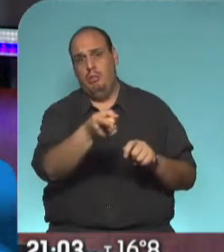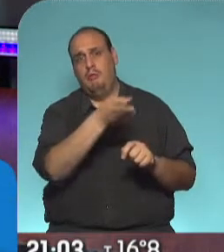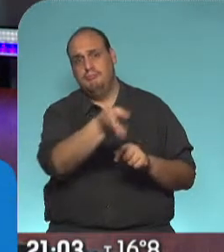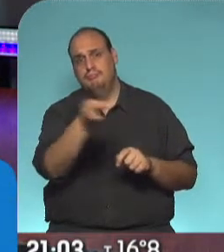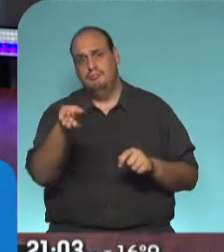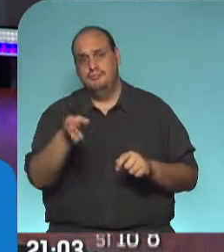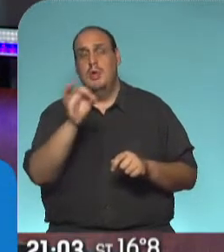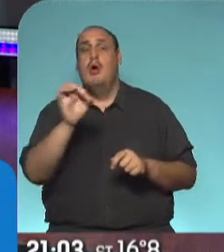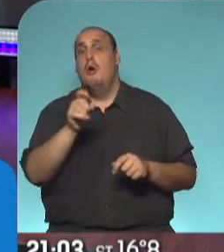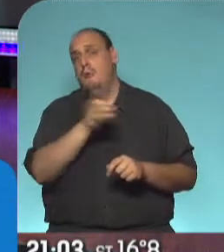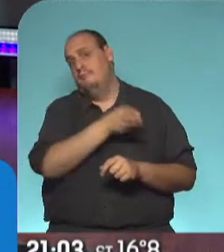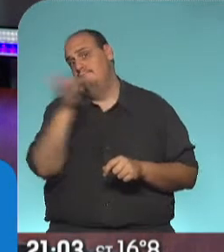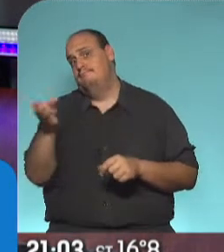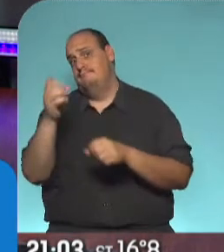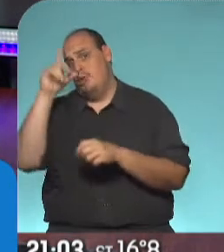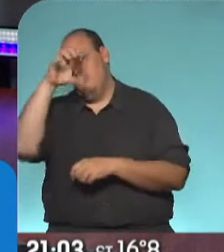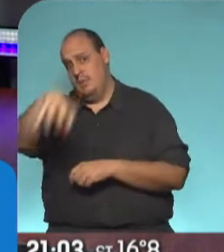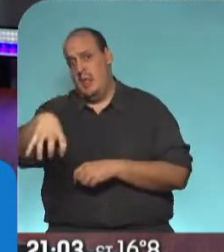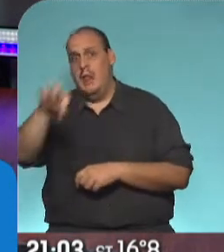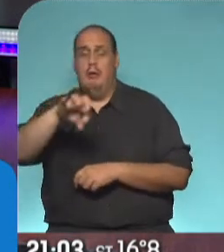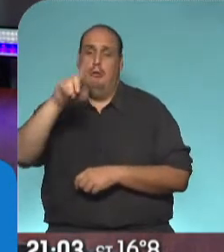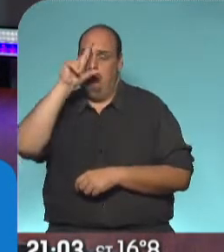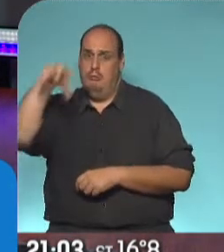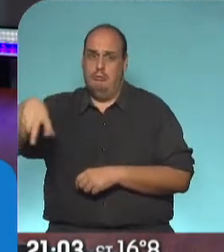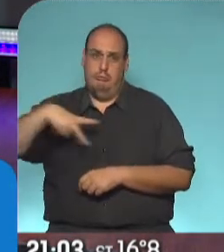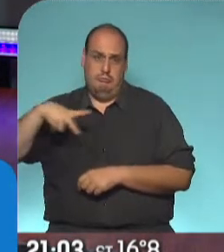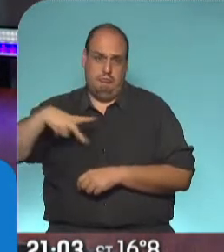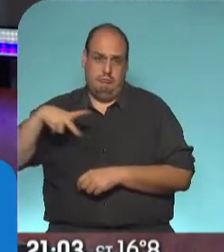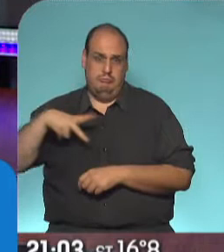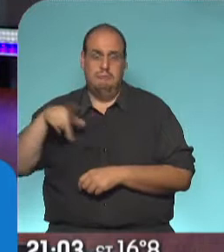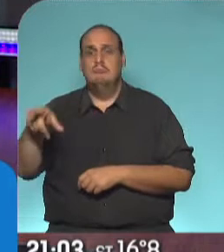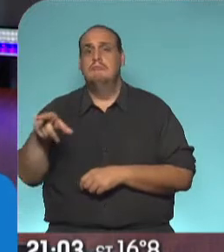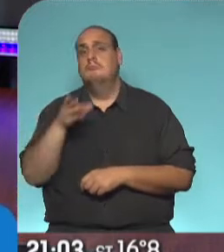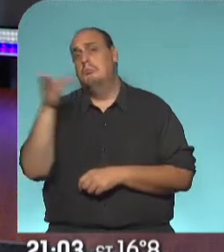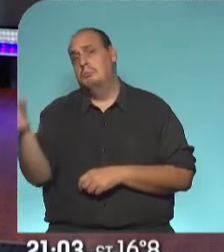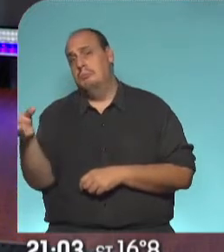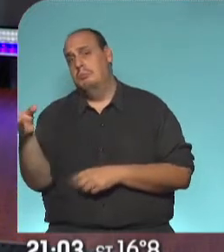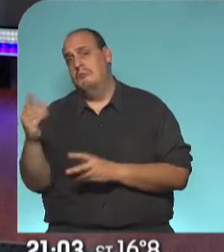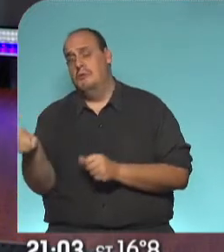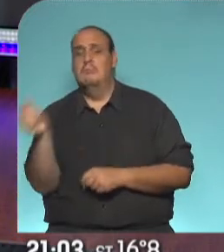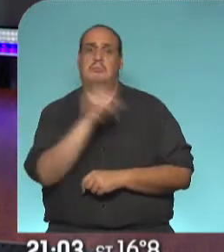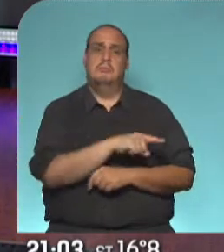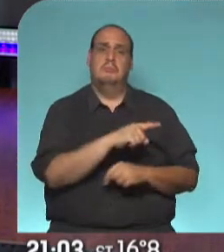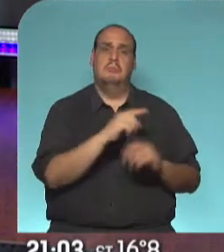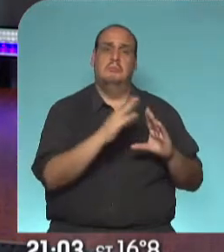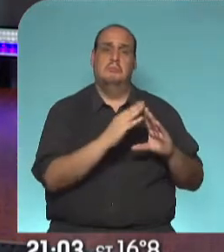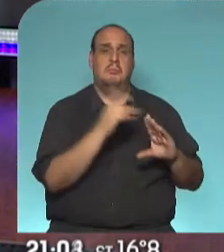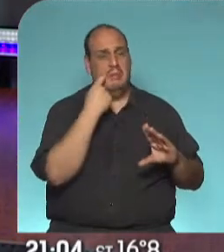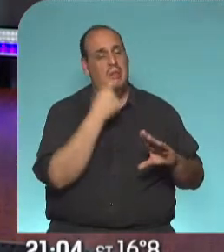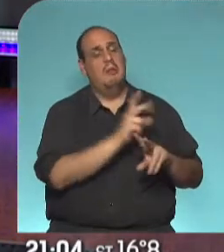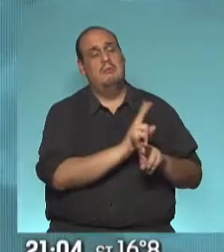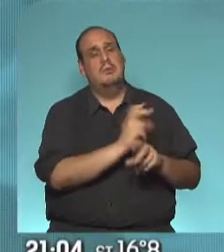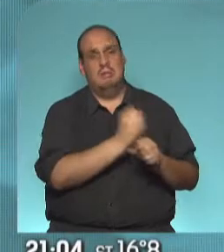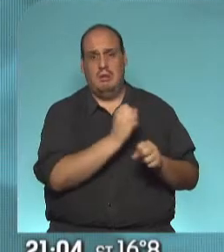a veces trabajan en un hospital o en un sanatorio o en una clínica y van al geriátrico. Y si